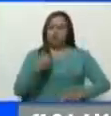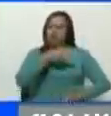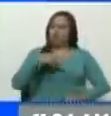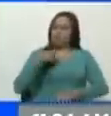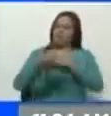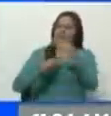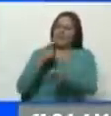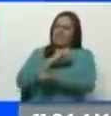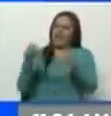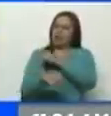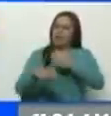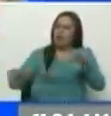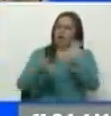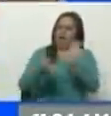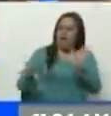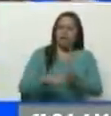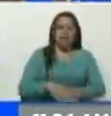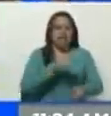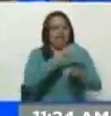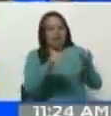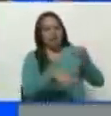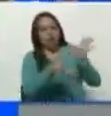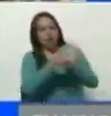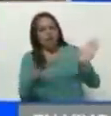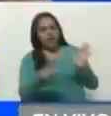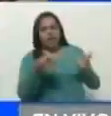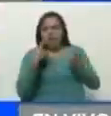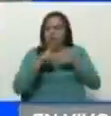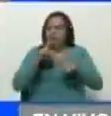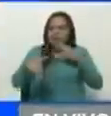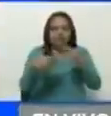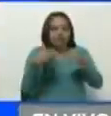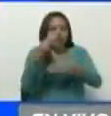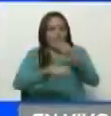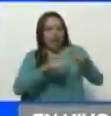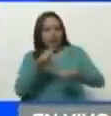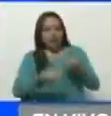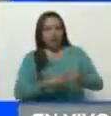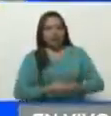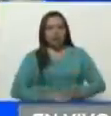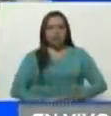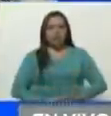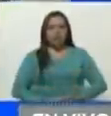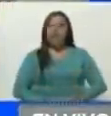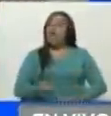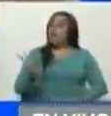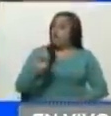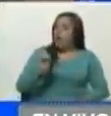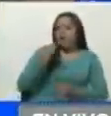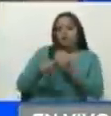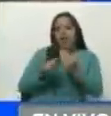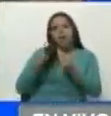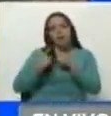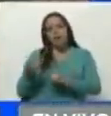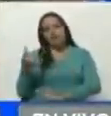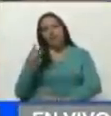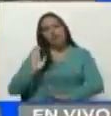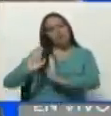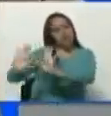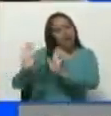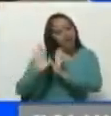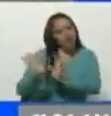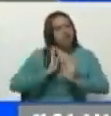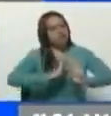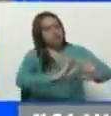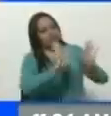no es que la reforma agraria viene. No es que no la estemos haciendo, pero ya todavía no está lograda, a pesar